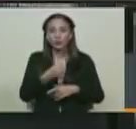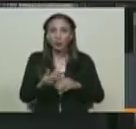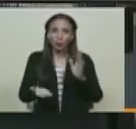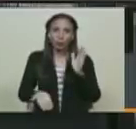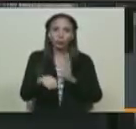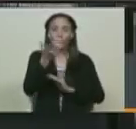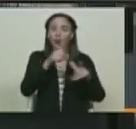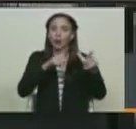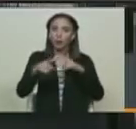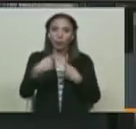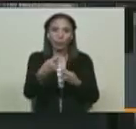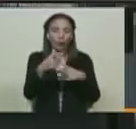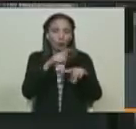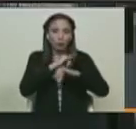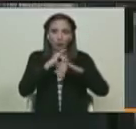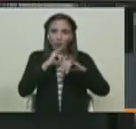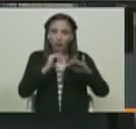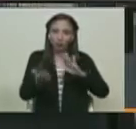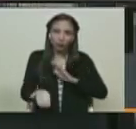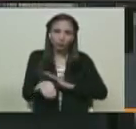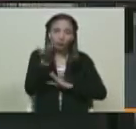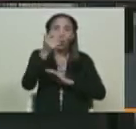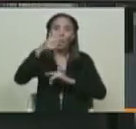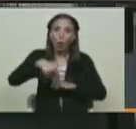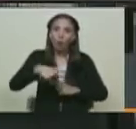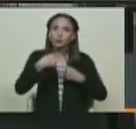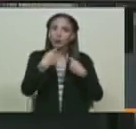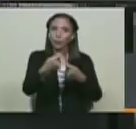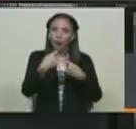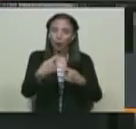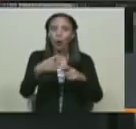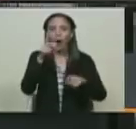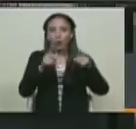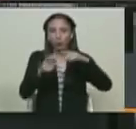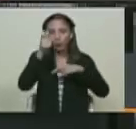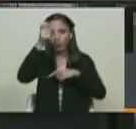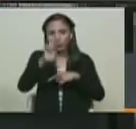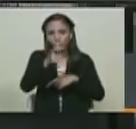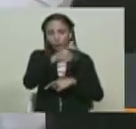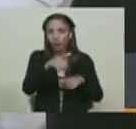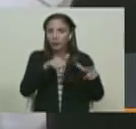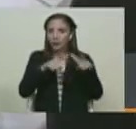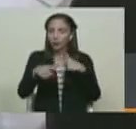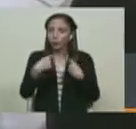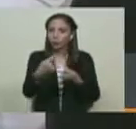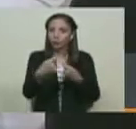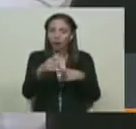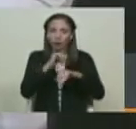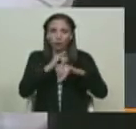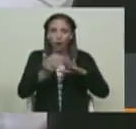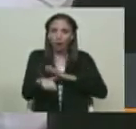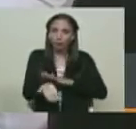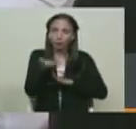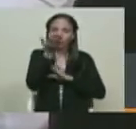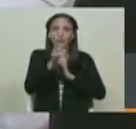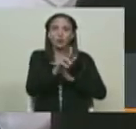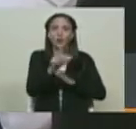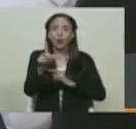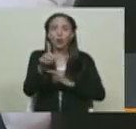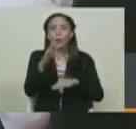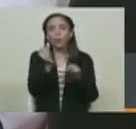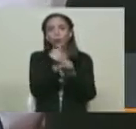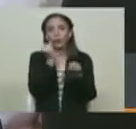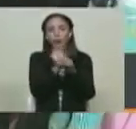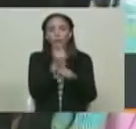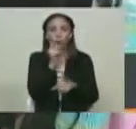haciendo efectivo. Hoy se hizo efectivo el pago del aumento salarial que decreté el 31 de diciembre para los trabajadores